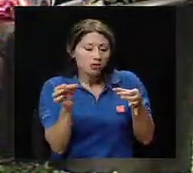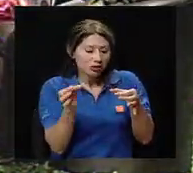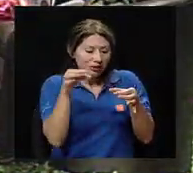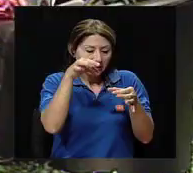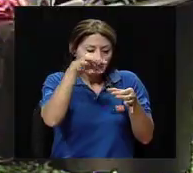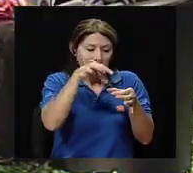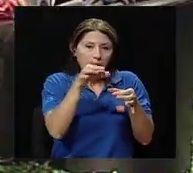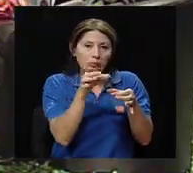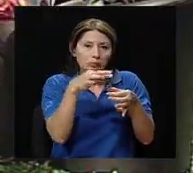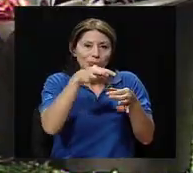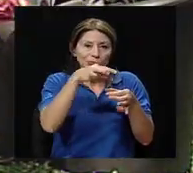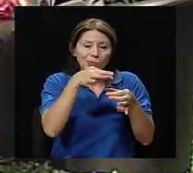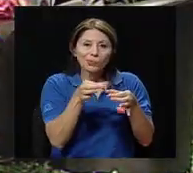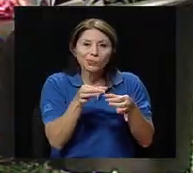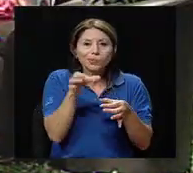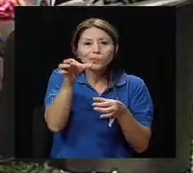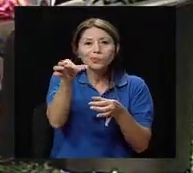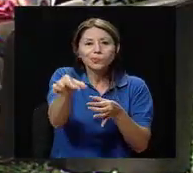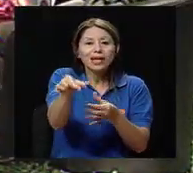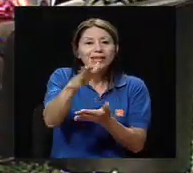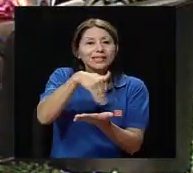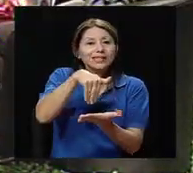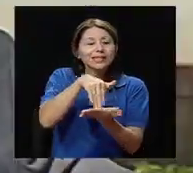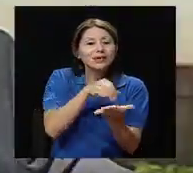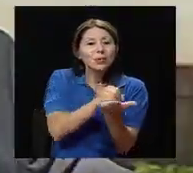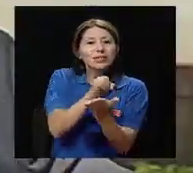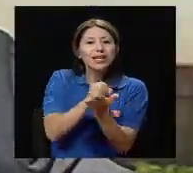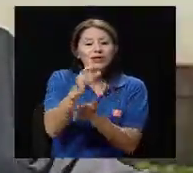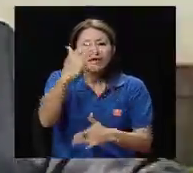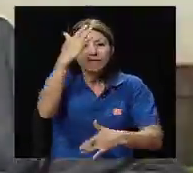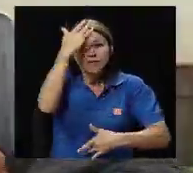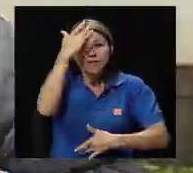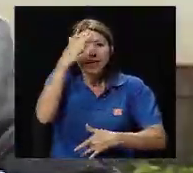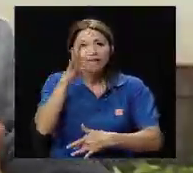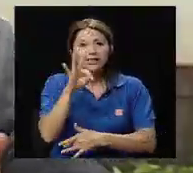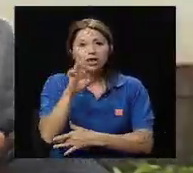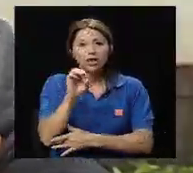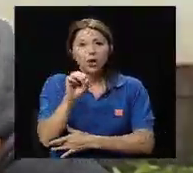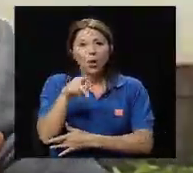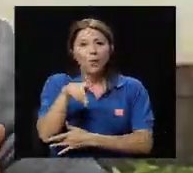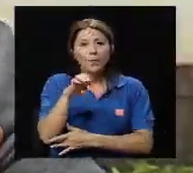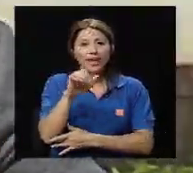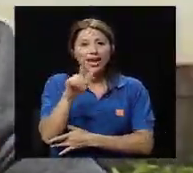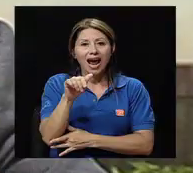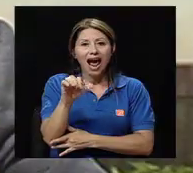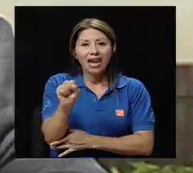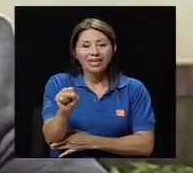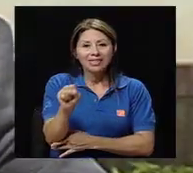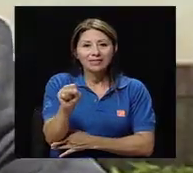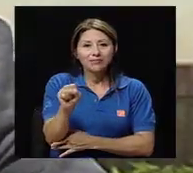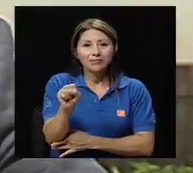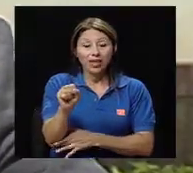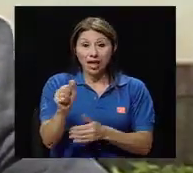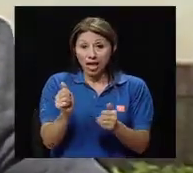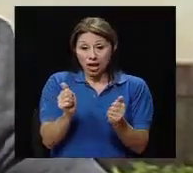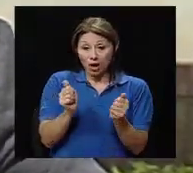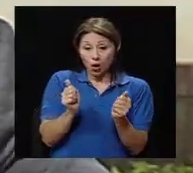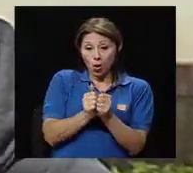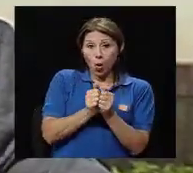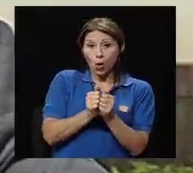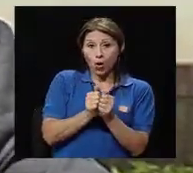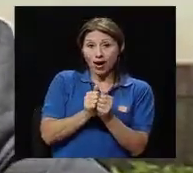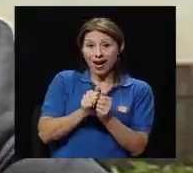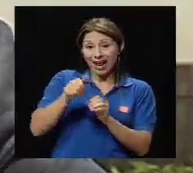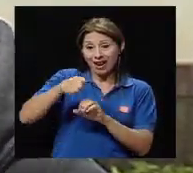laboratorio del Centro de Investigación de Enfermedades Tropicales, y ahí con el formulario que aparece del sitio donde lo